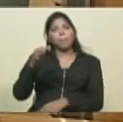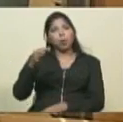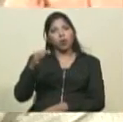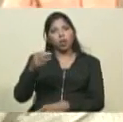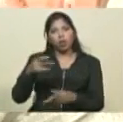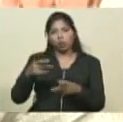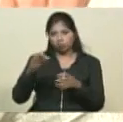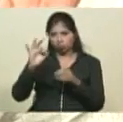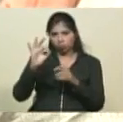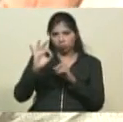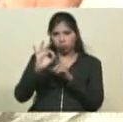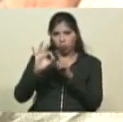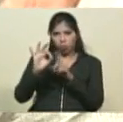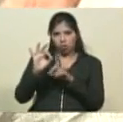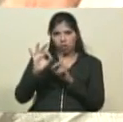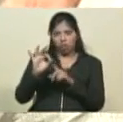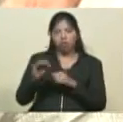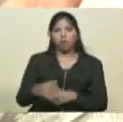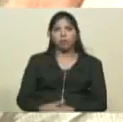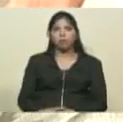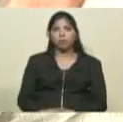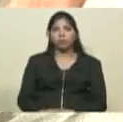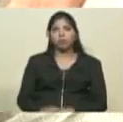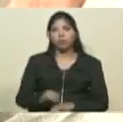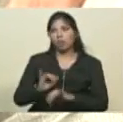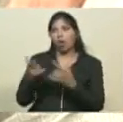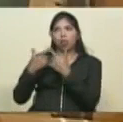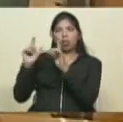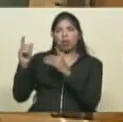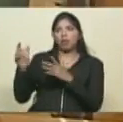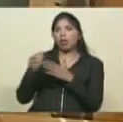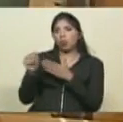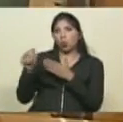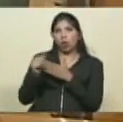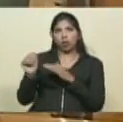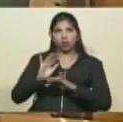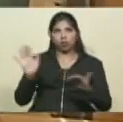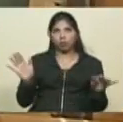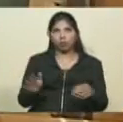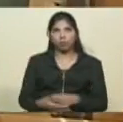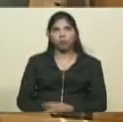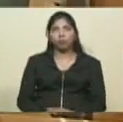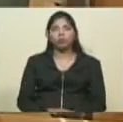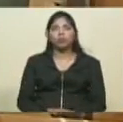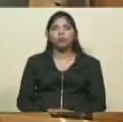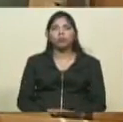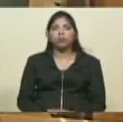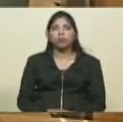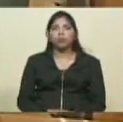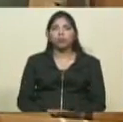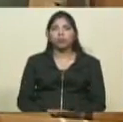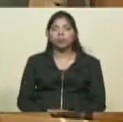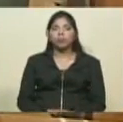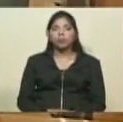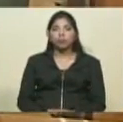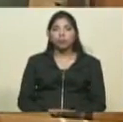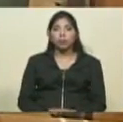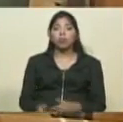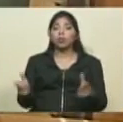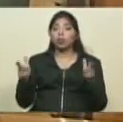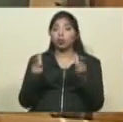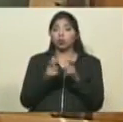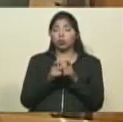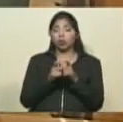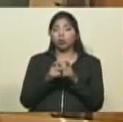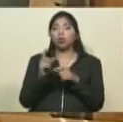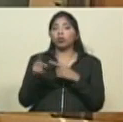propósito de liberarnos de la dictadura del dólar. La invitación a una ronda de negociaciones en las próximas dos semanas a